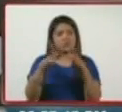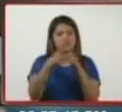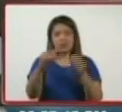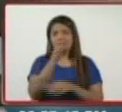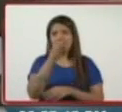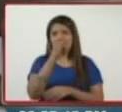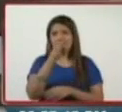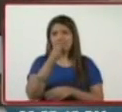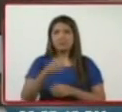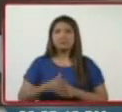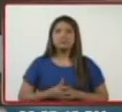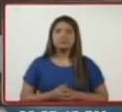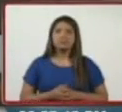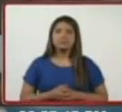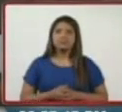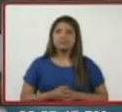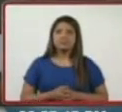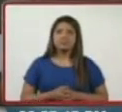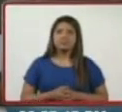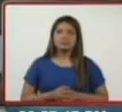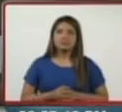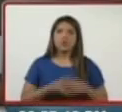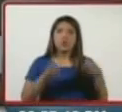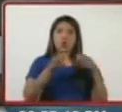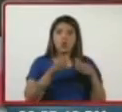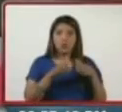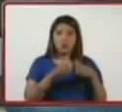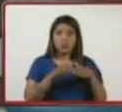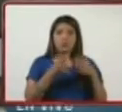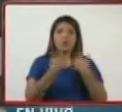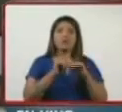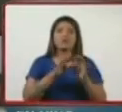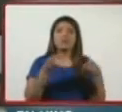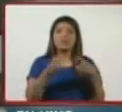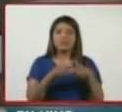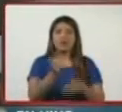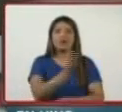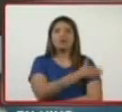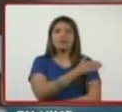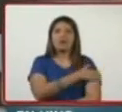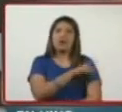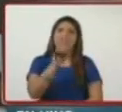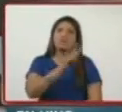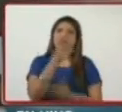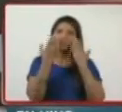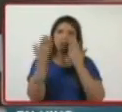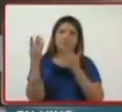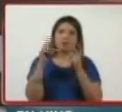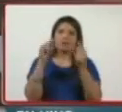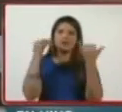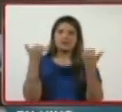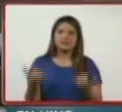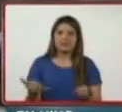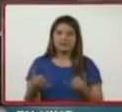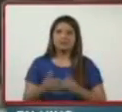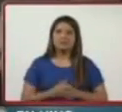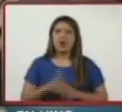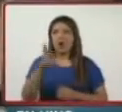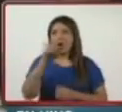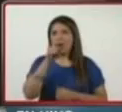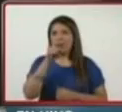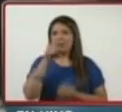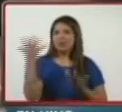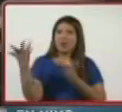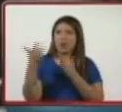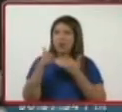de las acciones que hicieron estos grupos, estos focos, estos sectores de la derecha venezolana, vamos a conversar de inmediato entonces con el general Quedó. Quisiera que